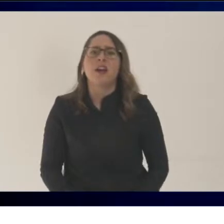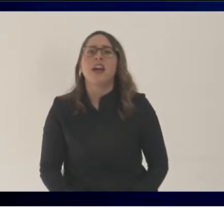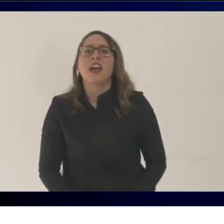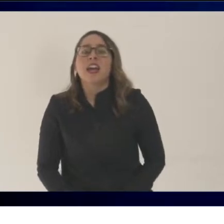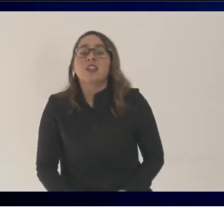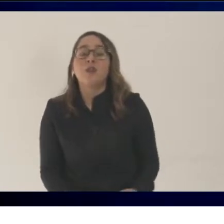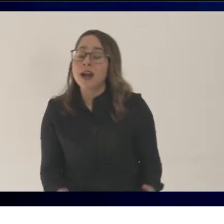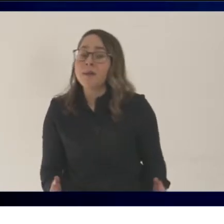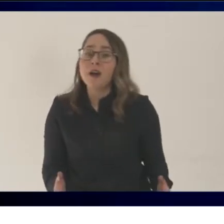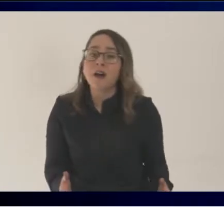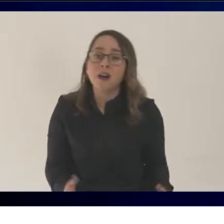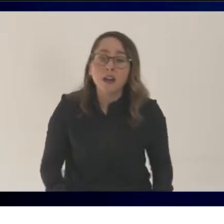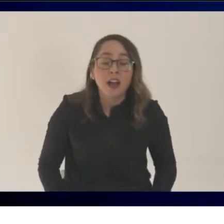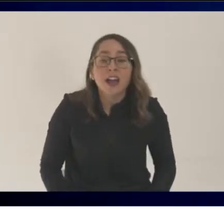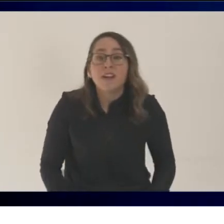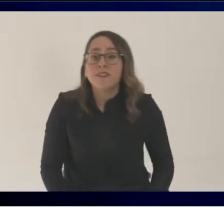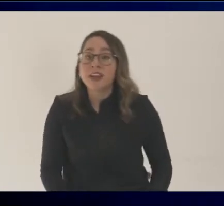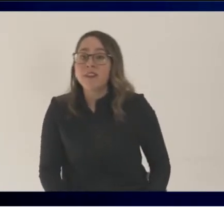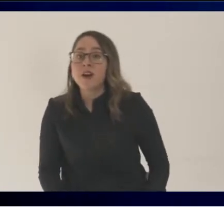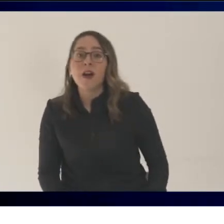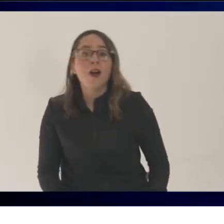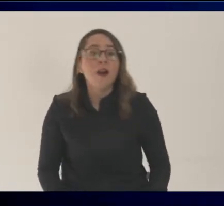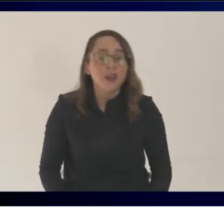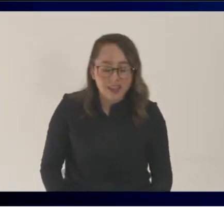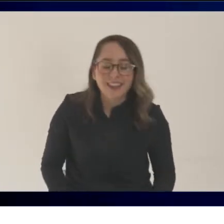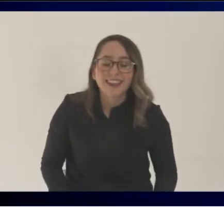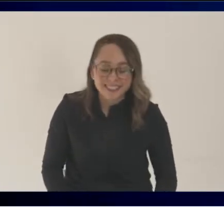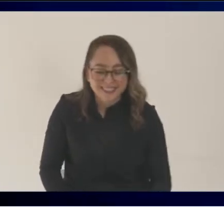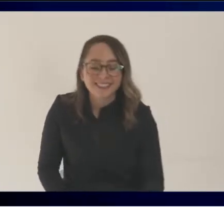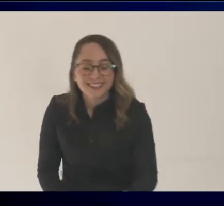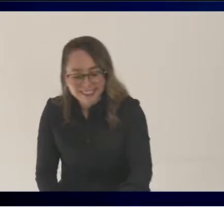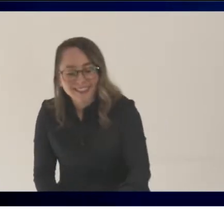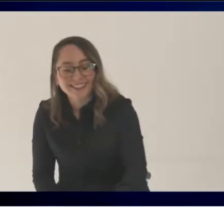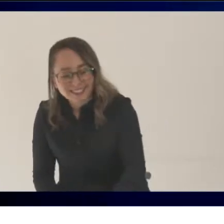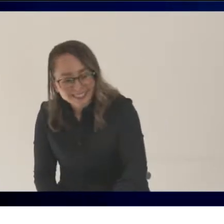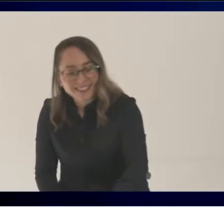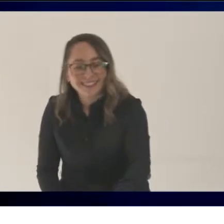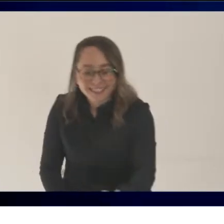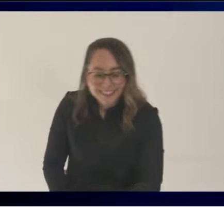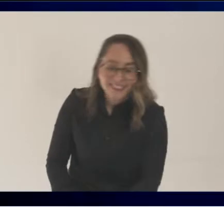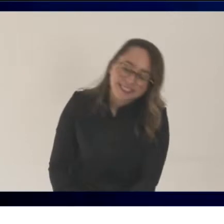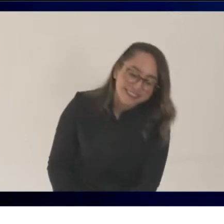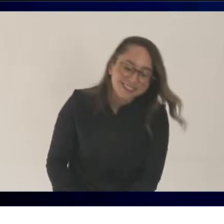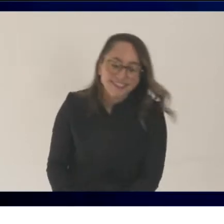Por tu amor vivo hoy.